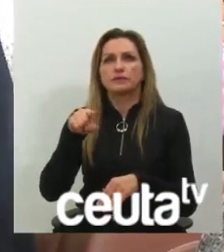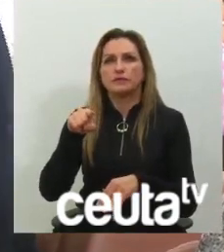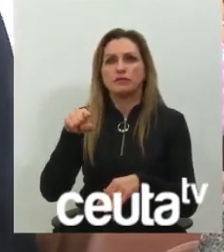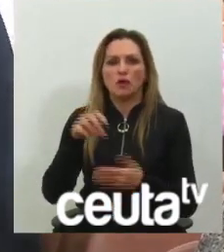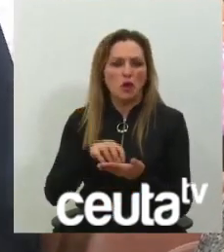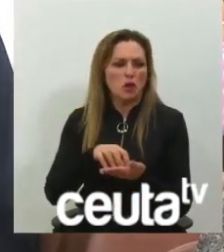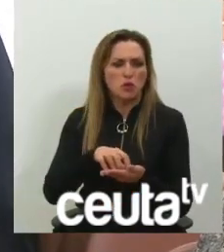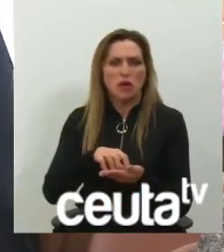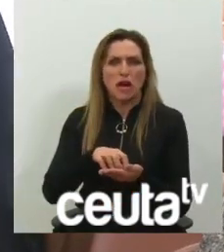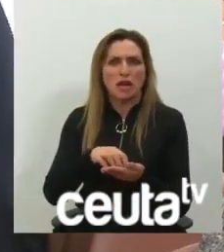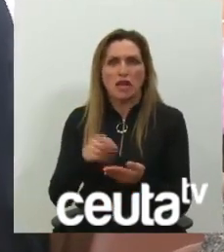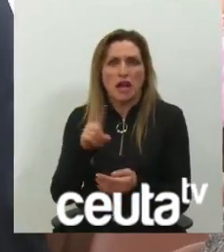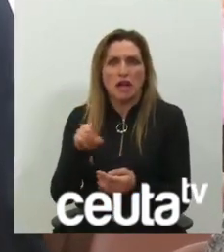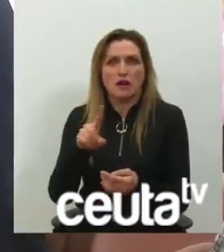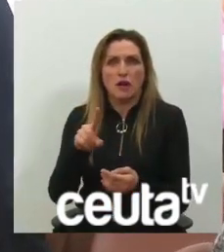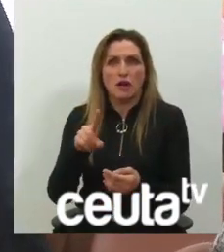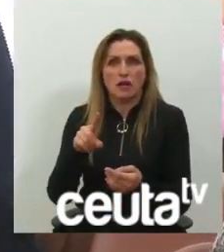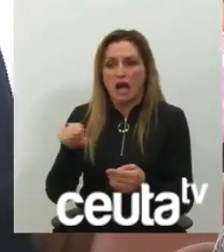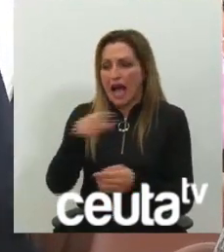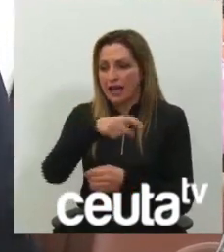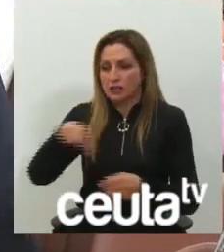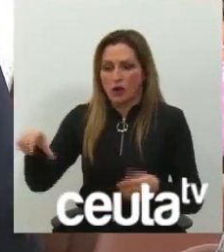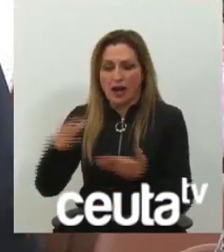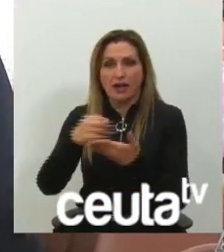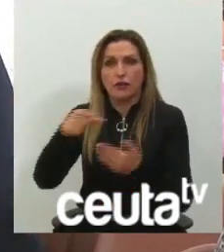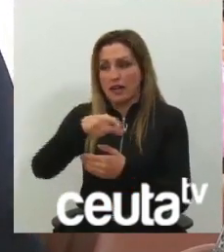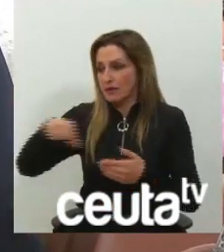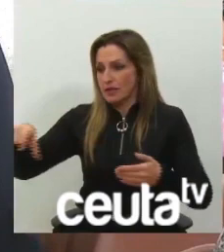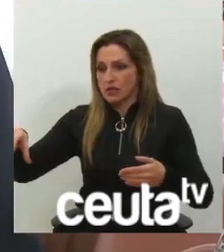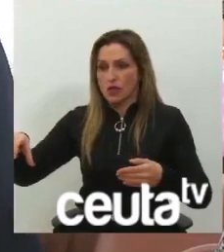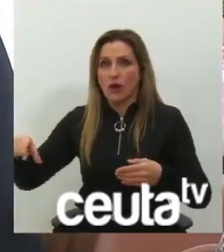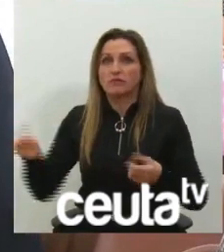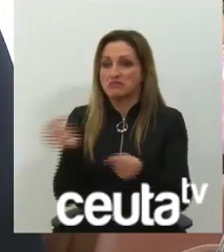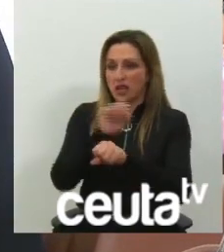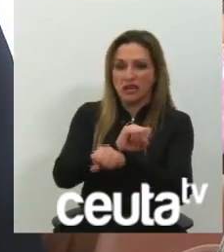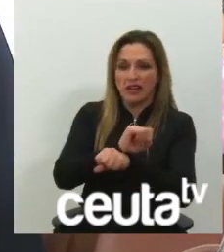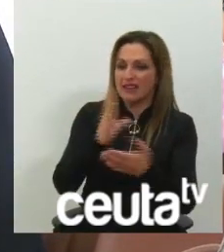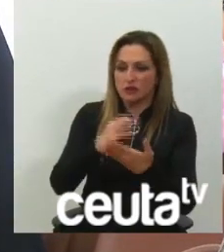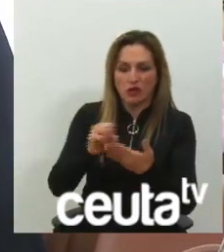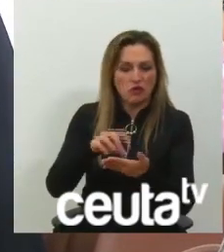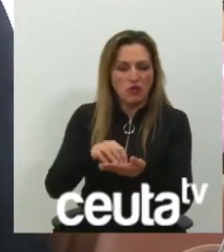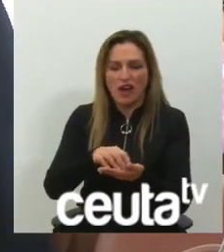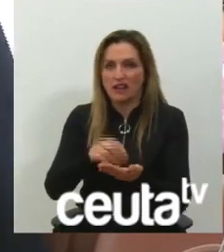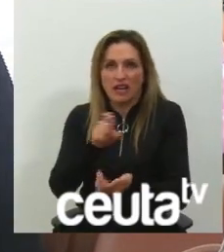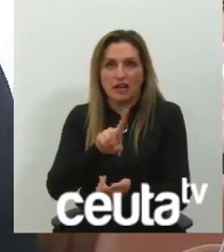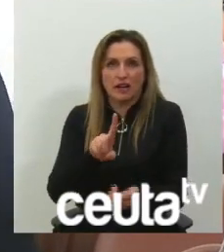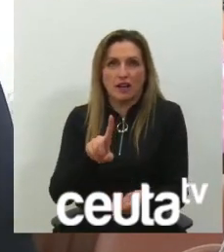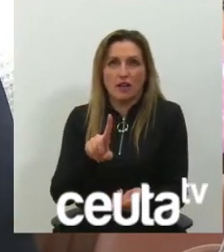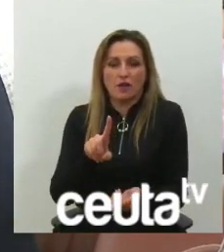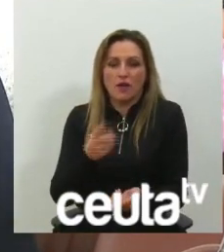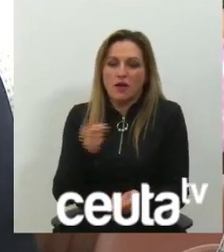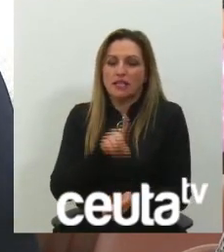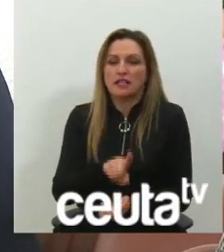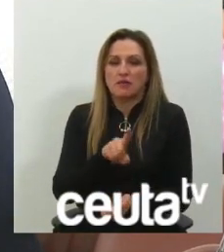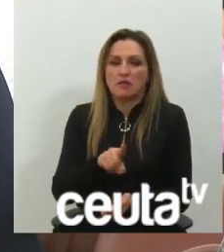encarcelar a todo lo que estábamos en esta hilera a todos a todos no dudarían y piense le voy a decir